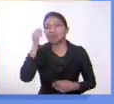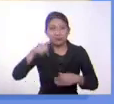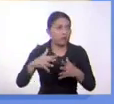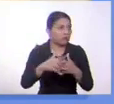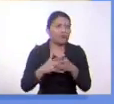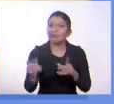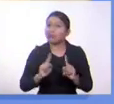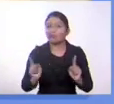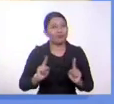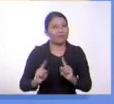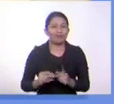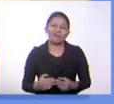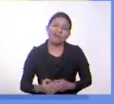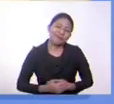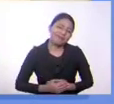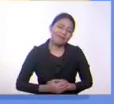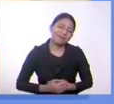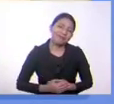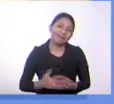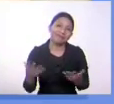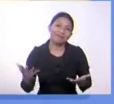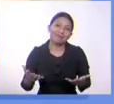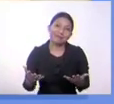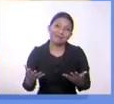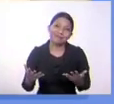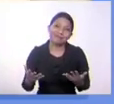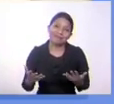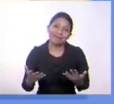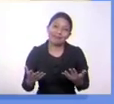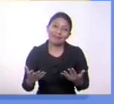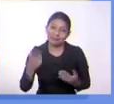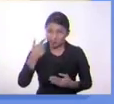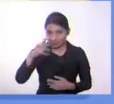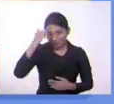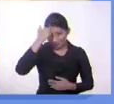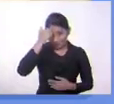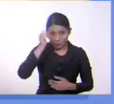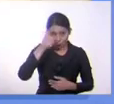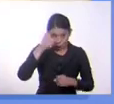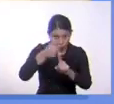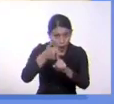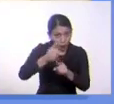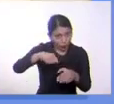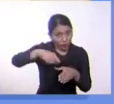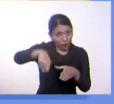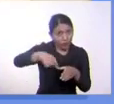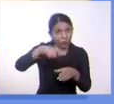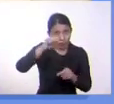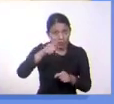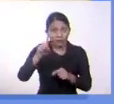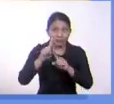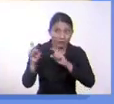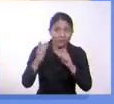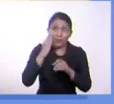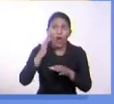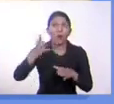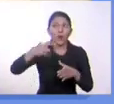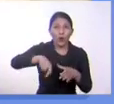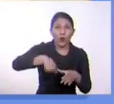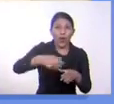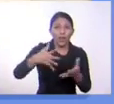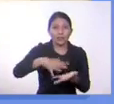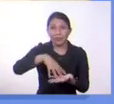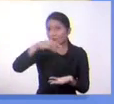Entonces, aquí entra la pregunta de si, bueno, aprendiste a cocinar. Le preguntaste a tu mamá cómo hacer el